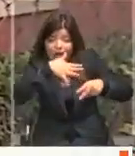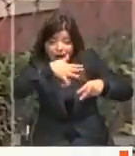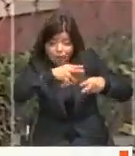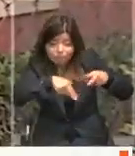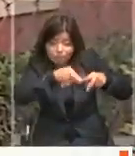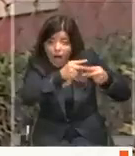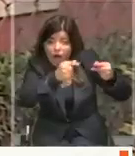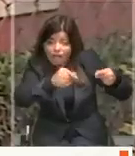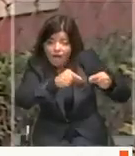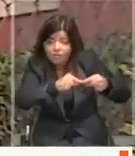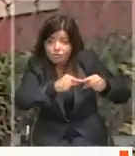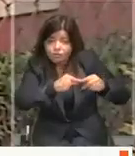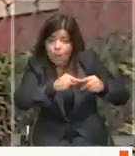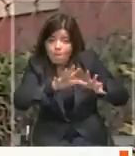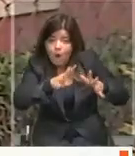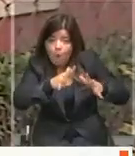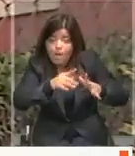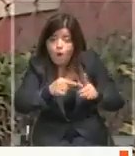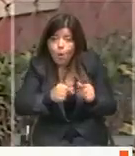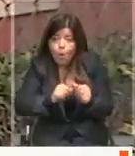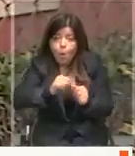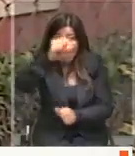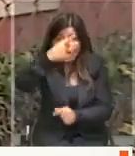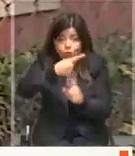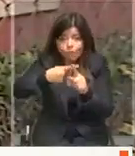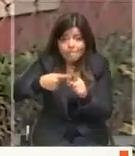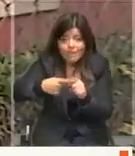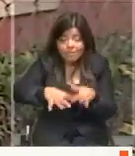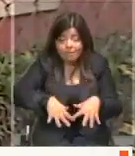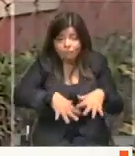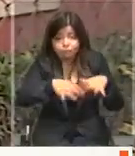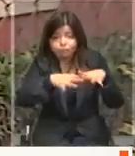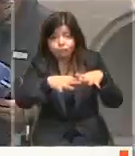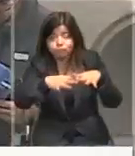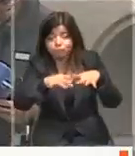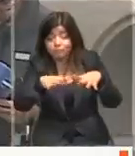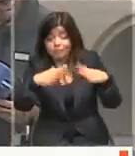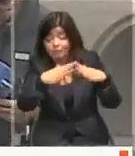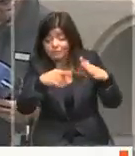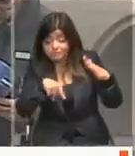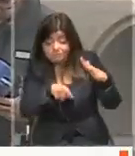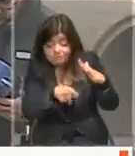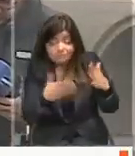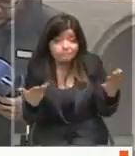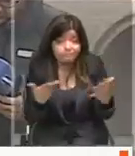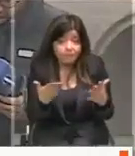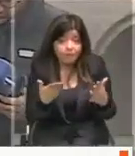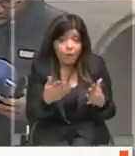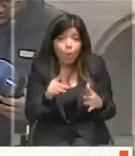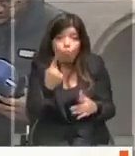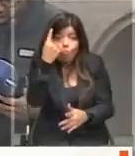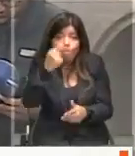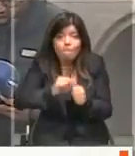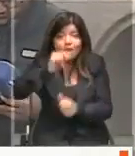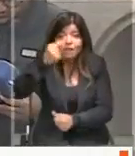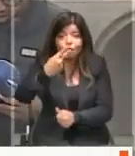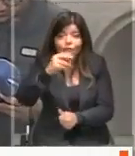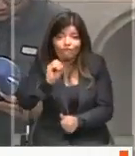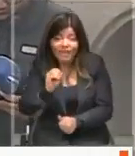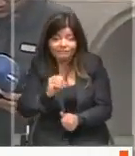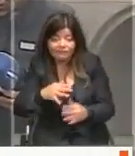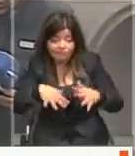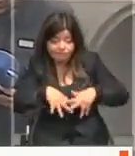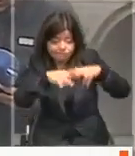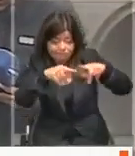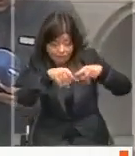a aproximadamente 1.5 metros de barro en las partes más altas. Cuando entramos ayer, 1.20 metros de barro. Acá,